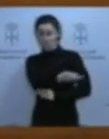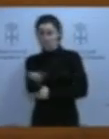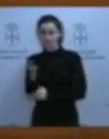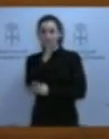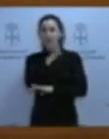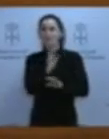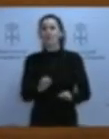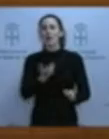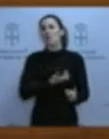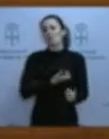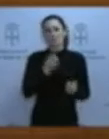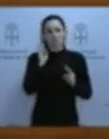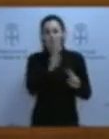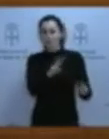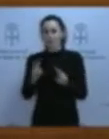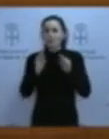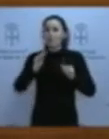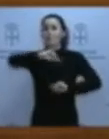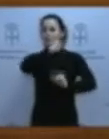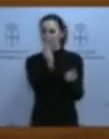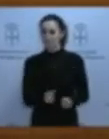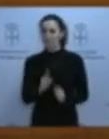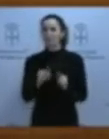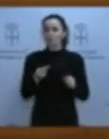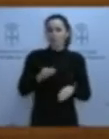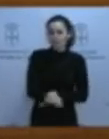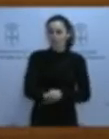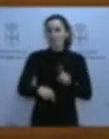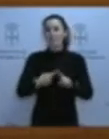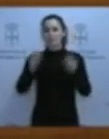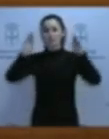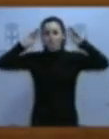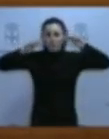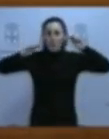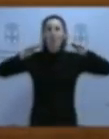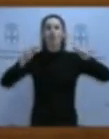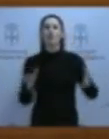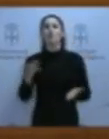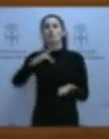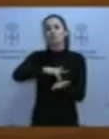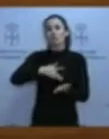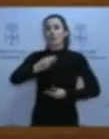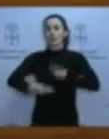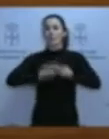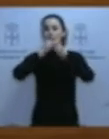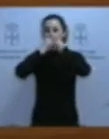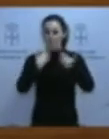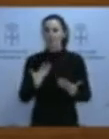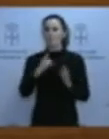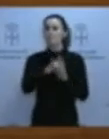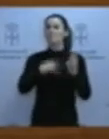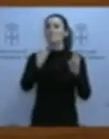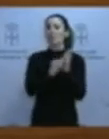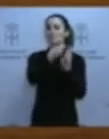dotar a los ayuntamientos de los medios, los presupuestos y la formación adecuada a los agentes implicados en el desarrollo de los planes específicos para